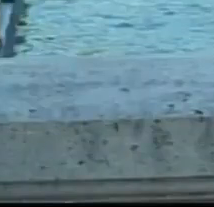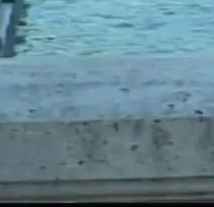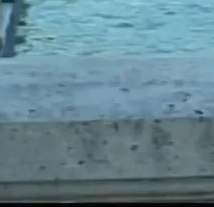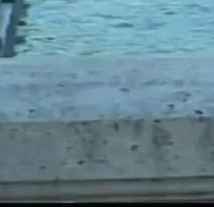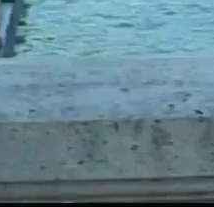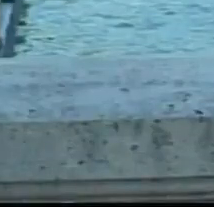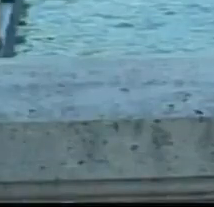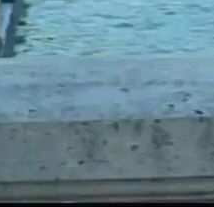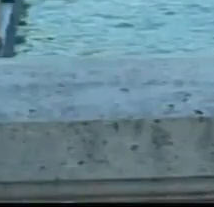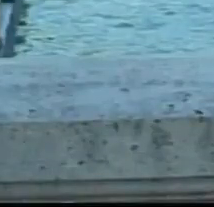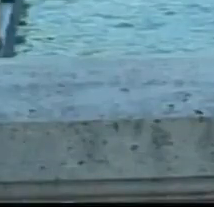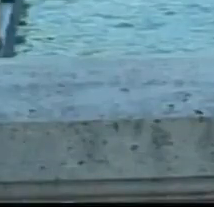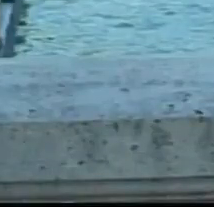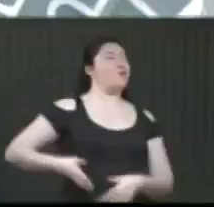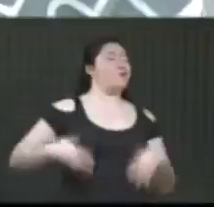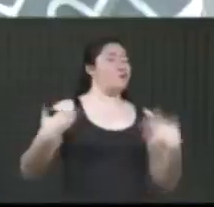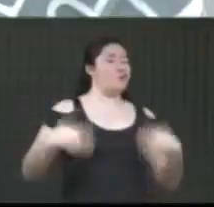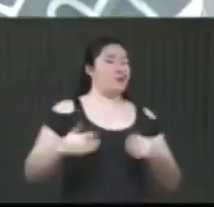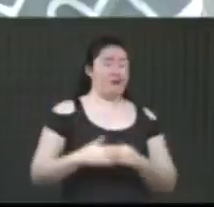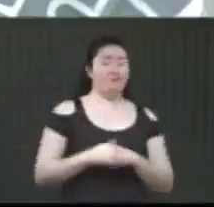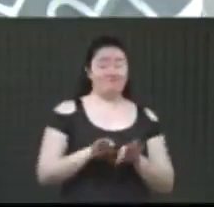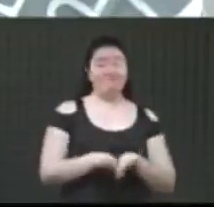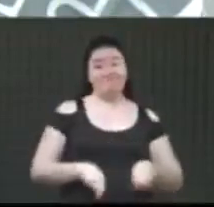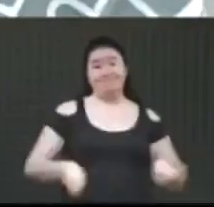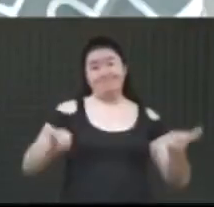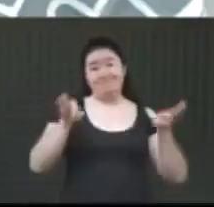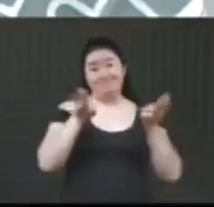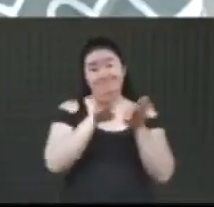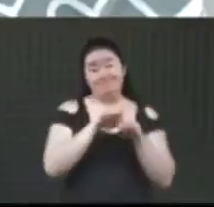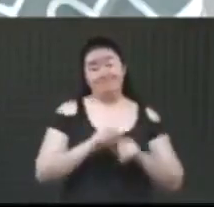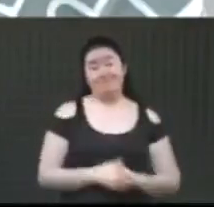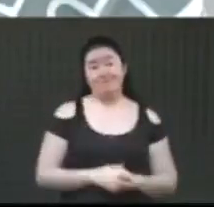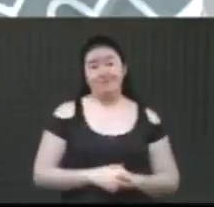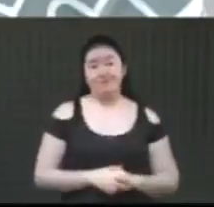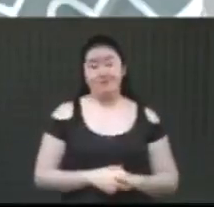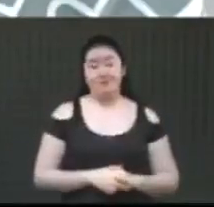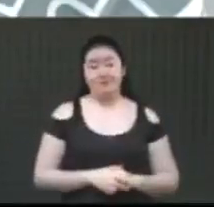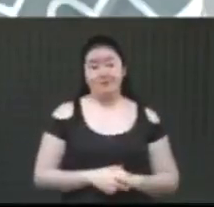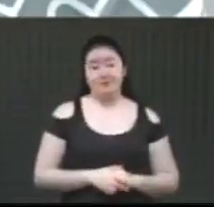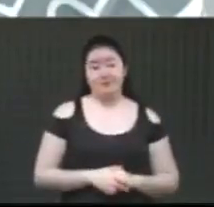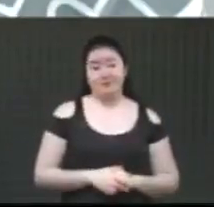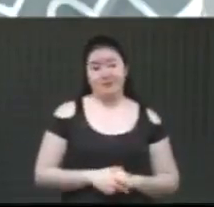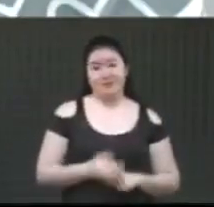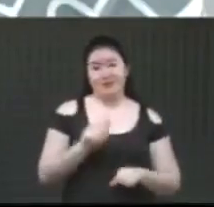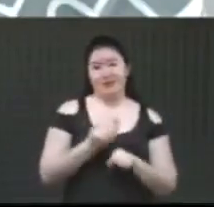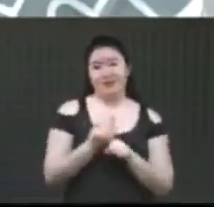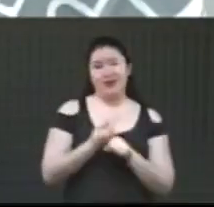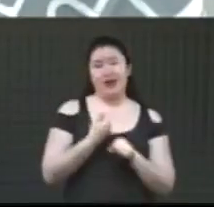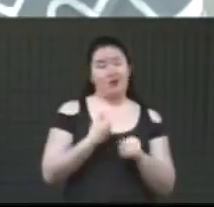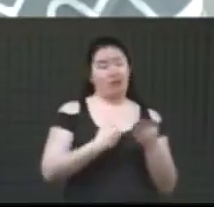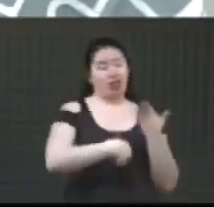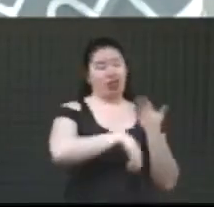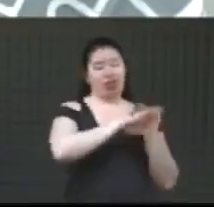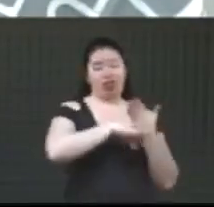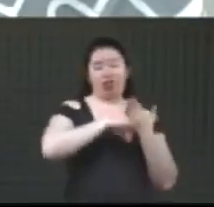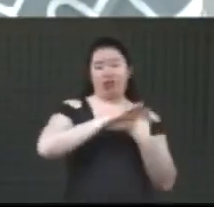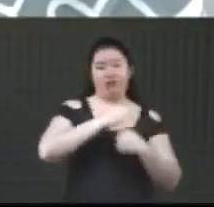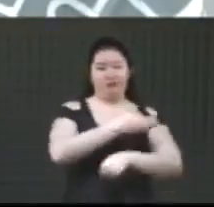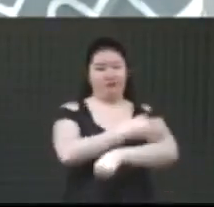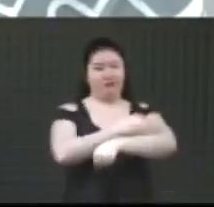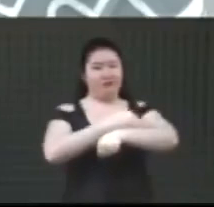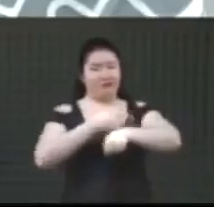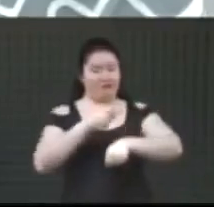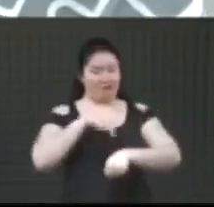obtener estos recursos por méritos propios. No creo que pues estos ataques familiares ni